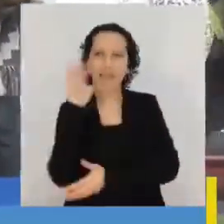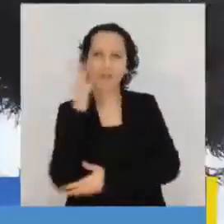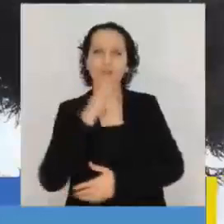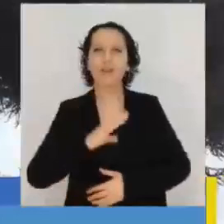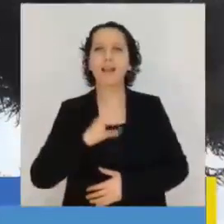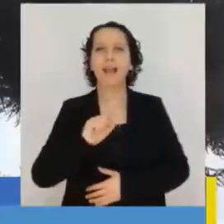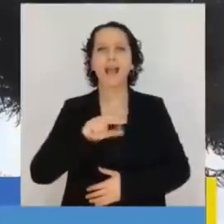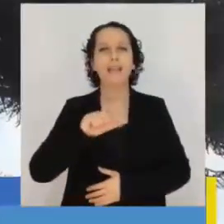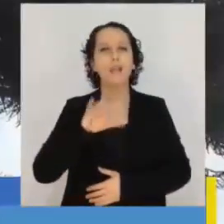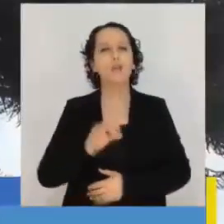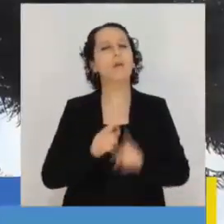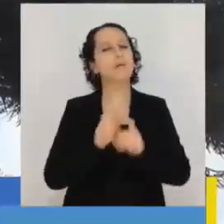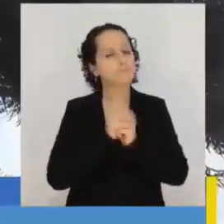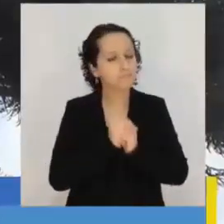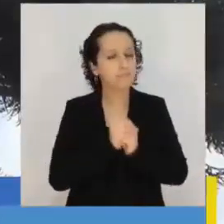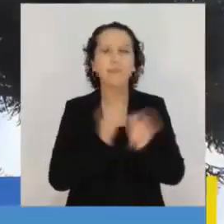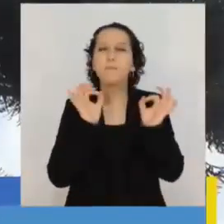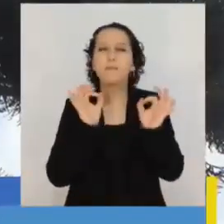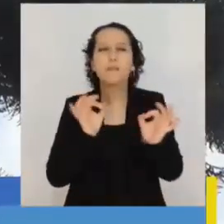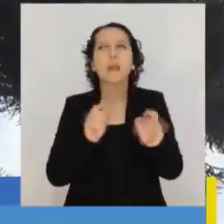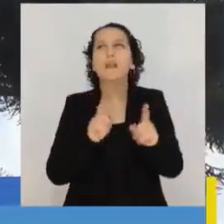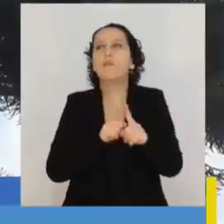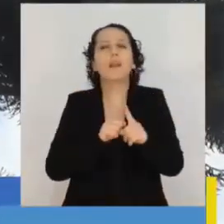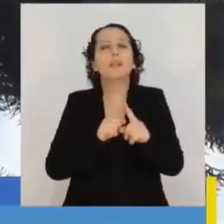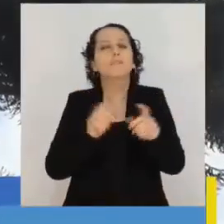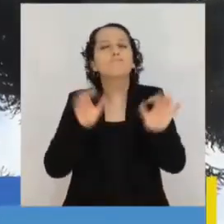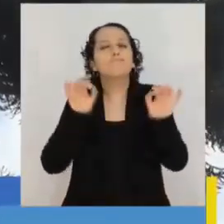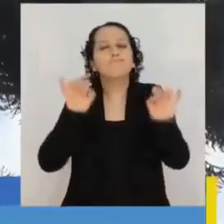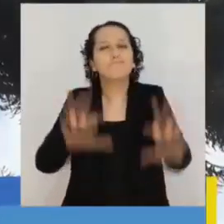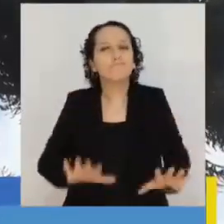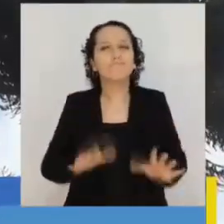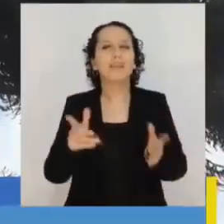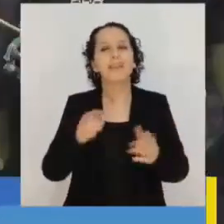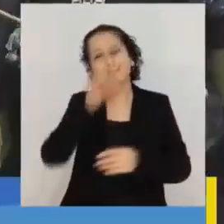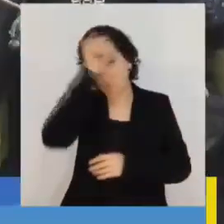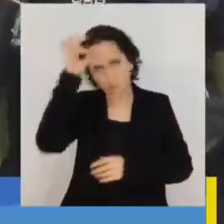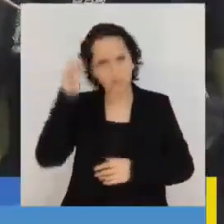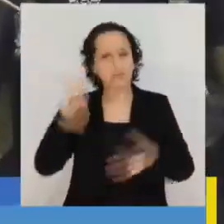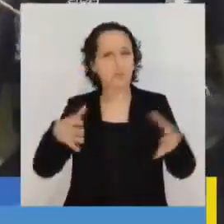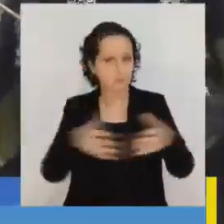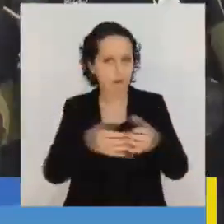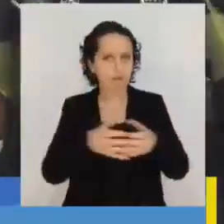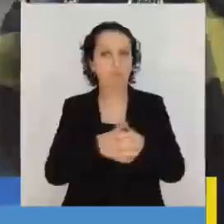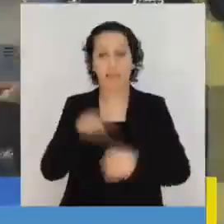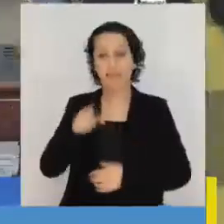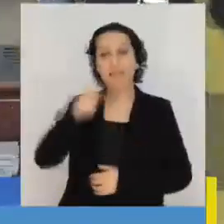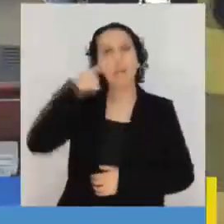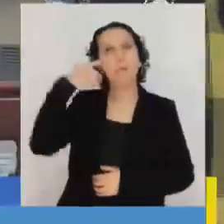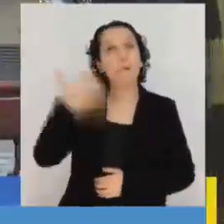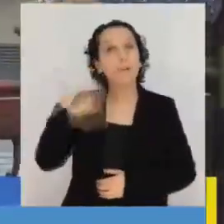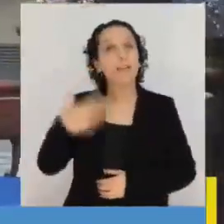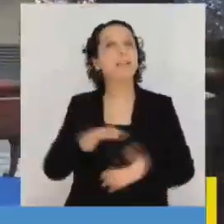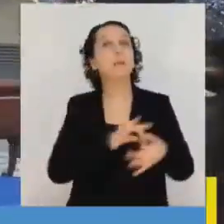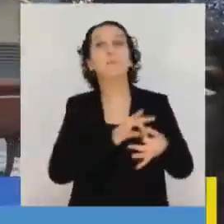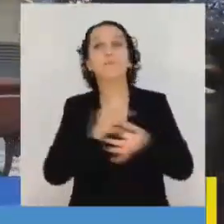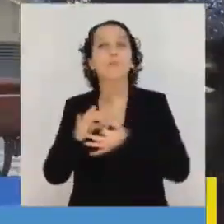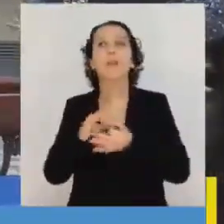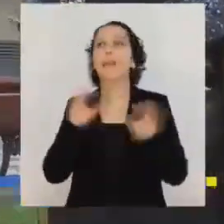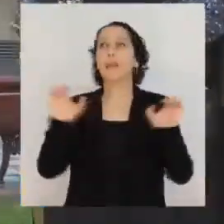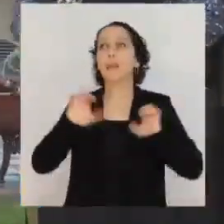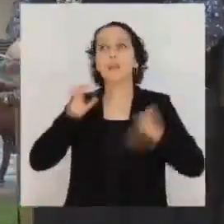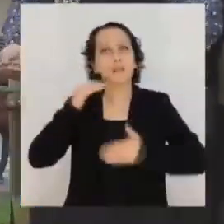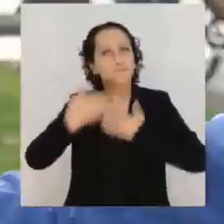al significado mágico simbólico que representa para el pueblo mapuche. Es importante porque renovamos la energía, comienzan las